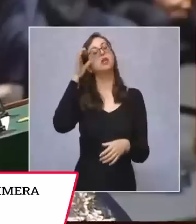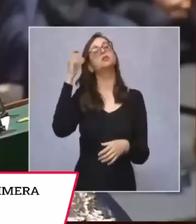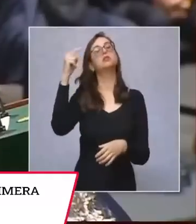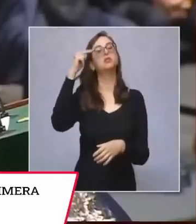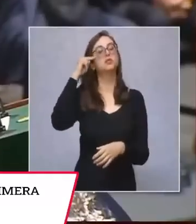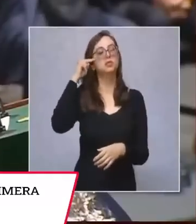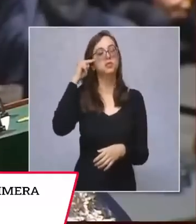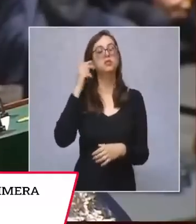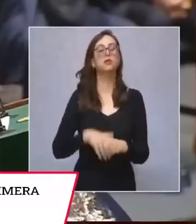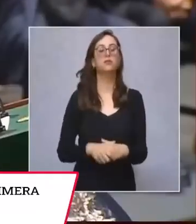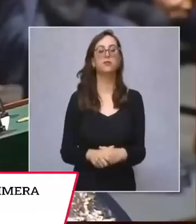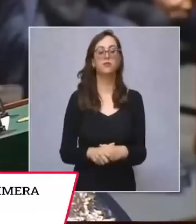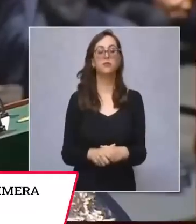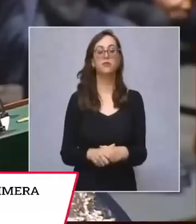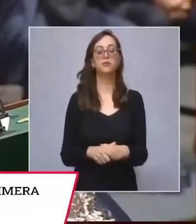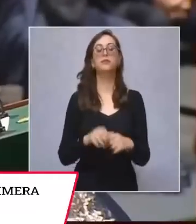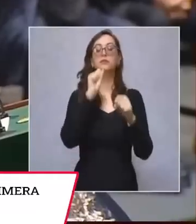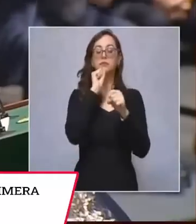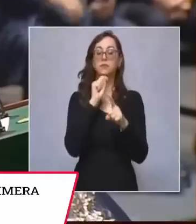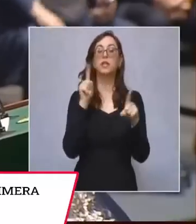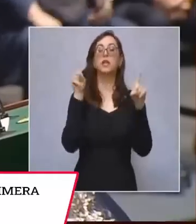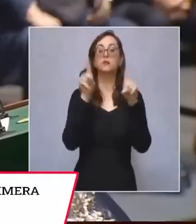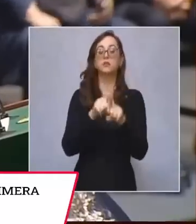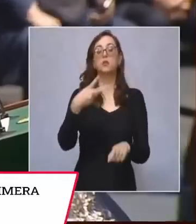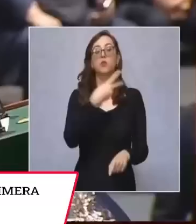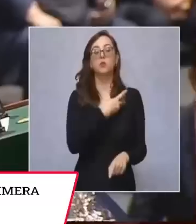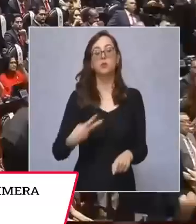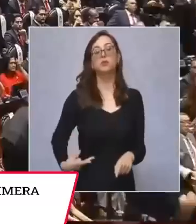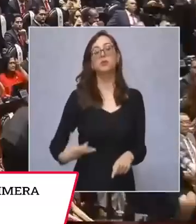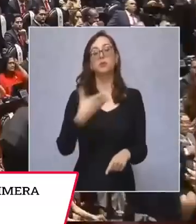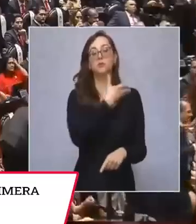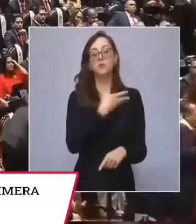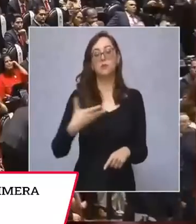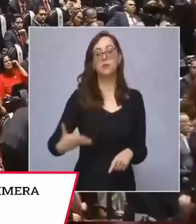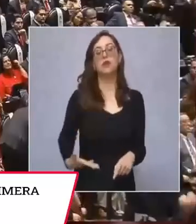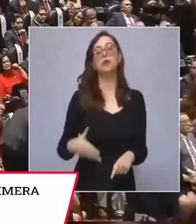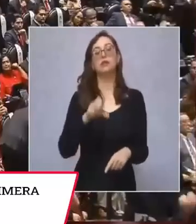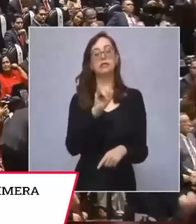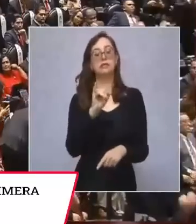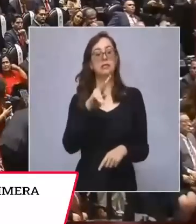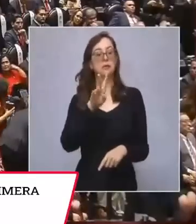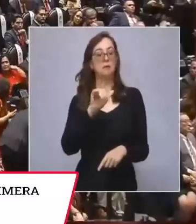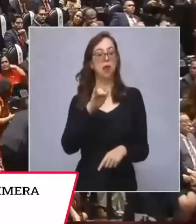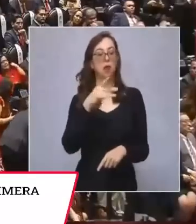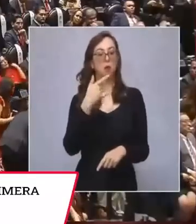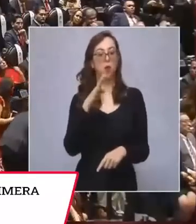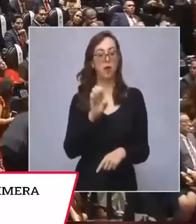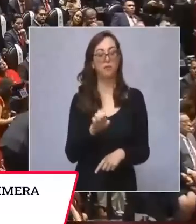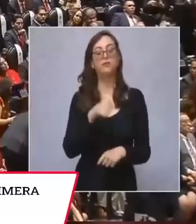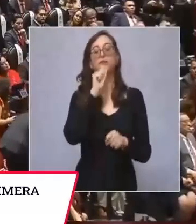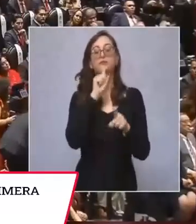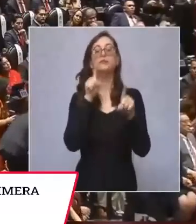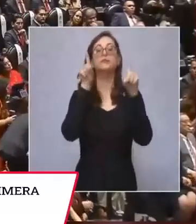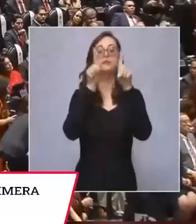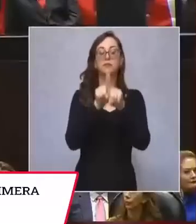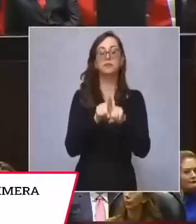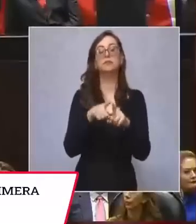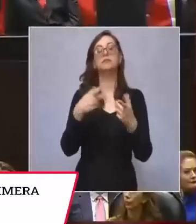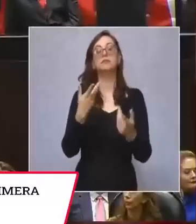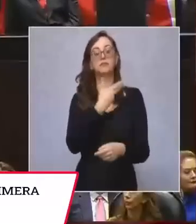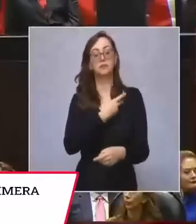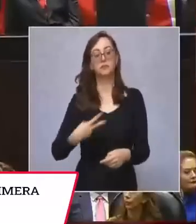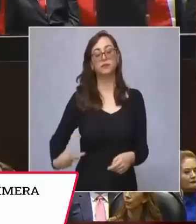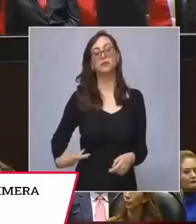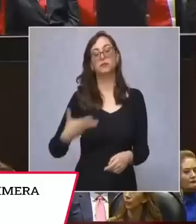y 70 regiones altamente contaminadas por la industria criminal, y la doctora se compromete a